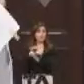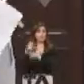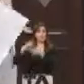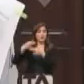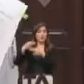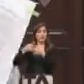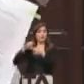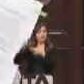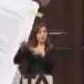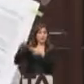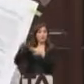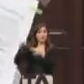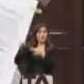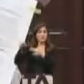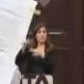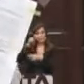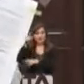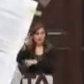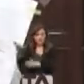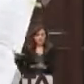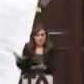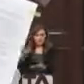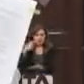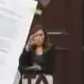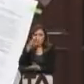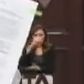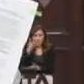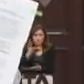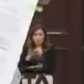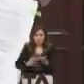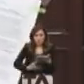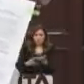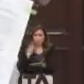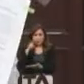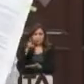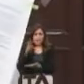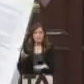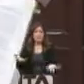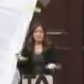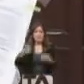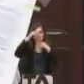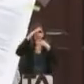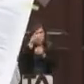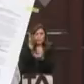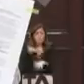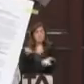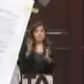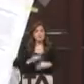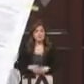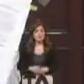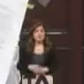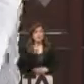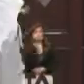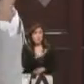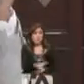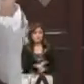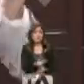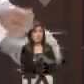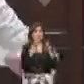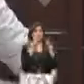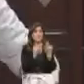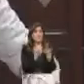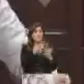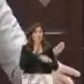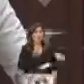nombre. Vaya a ver, vaya al frente de la fiscalía. Vaya a verlo. Y díganlo en su noticiero. Si un pariente suyo lo acusan y usted